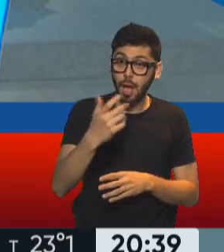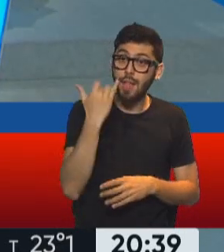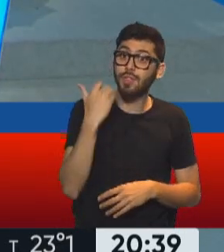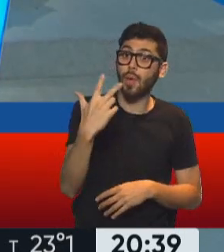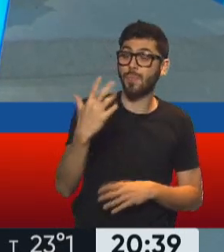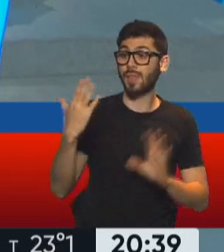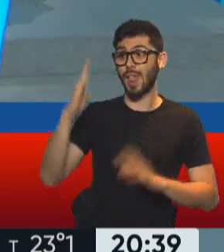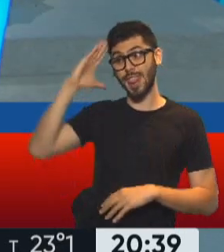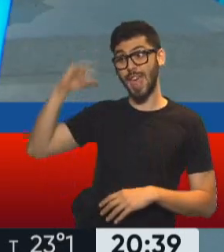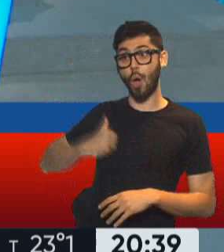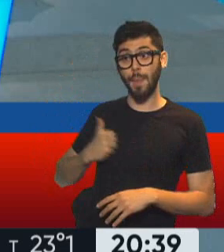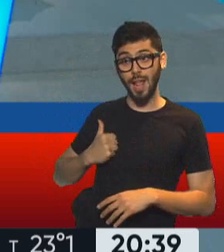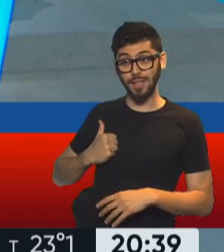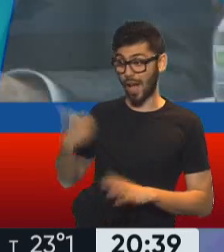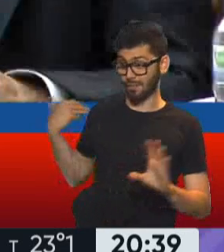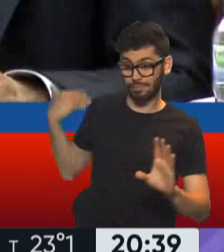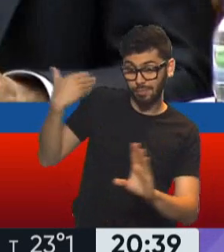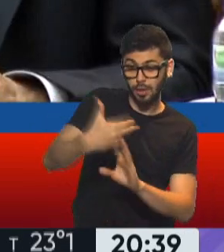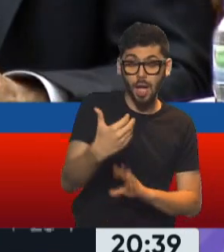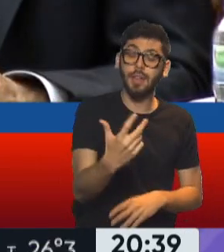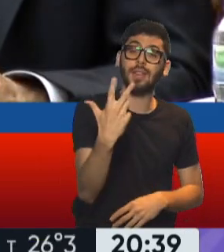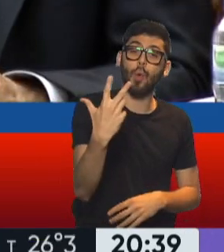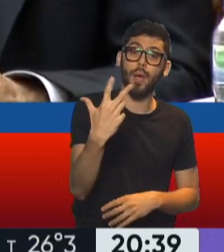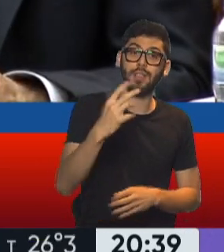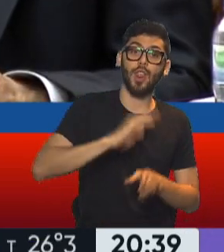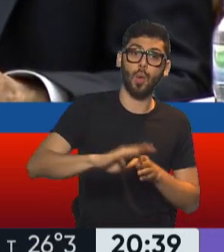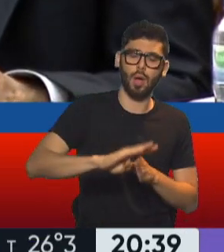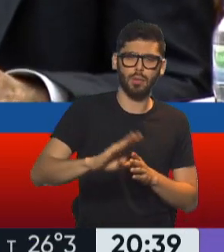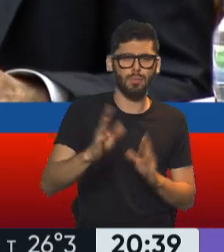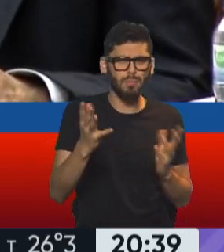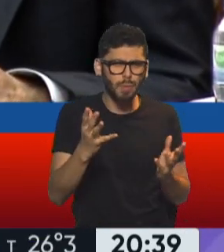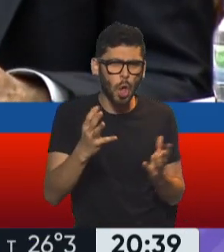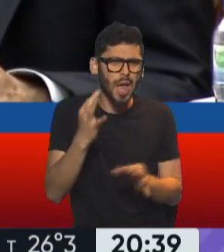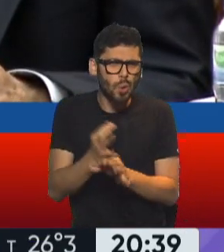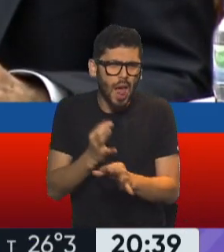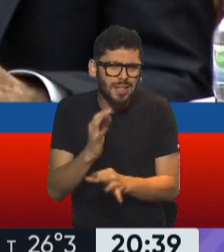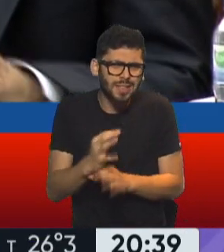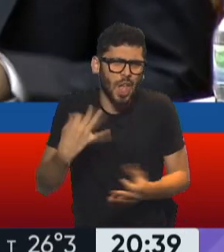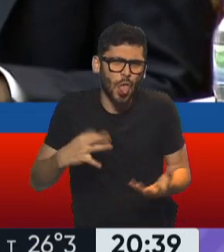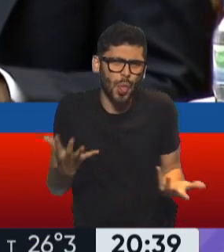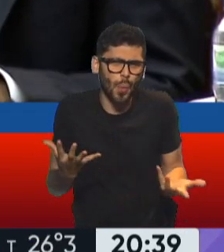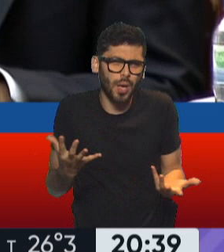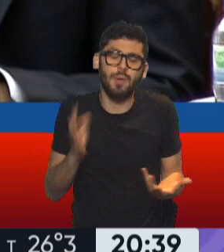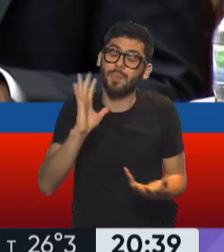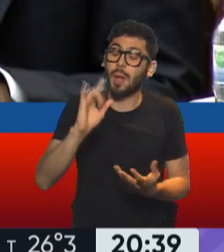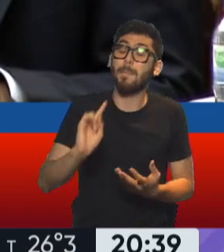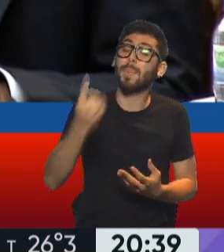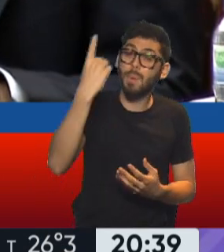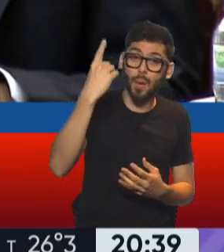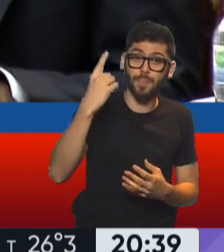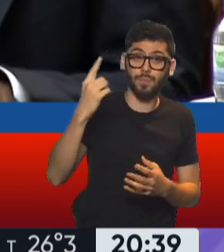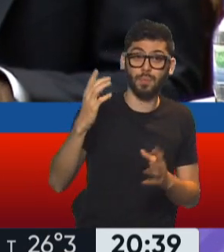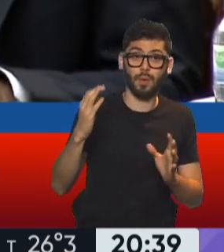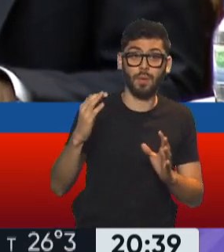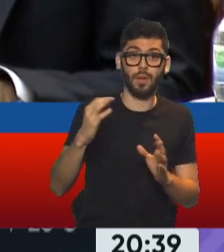desde la dictadura cívico-militar para acá, es el tercer ciclo de endeudamiento. Esto no tendría que enseñarse, digo, en las escuelas. El primer ciclo de endeudamiento terminó en la